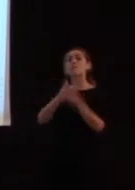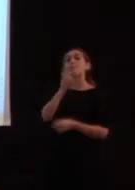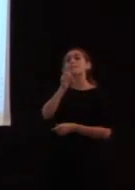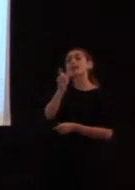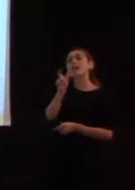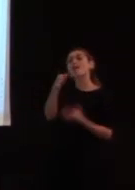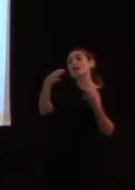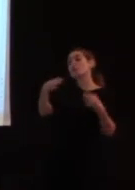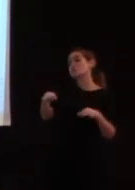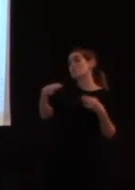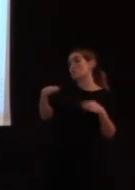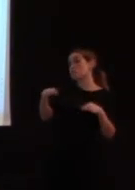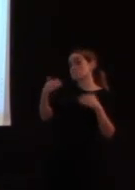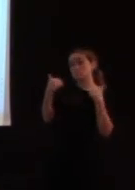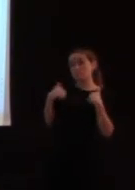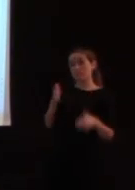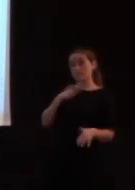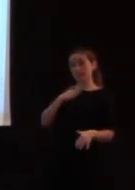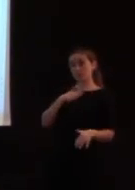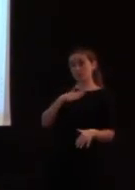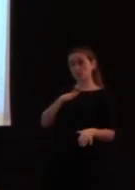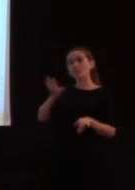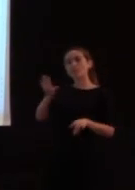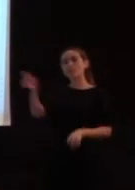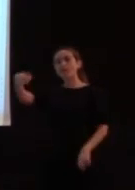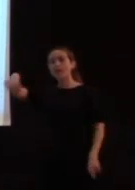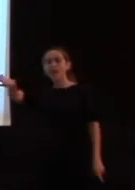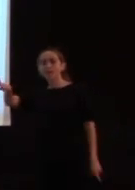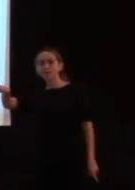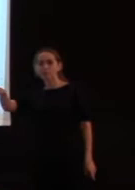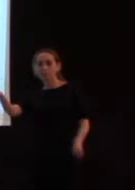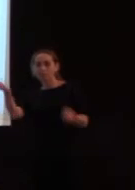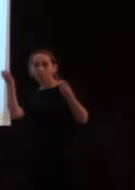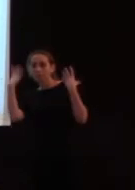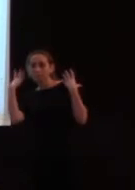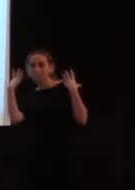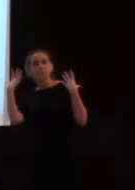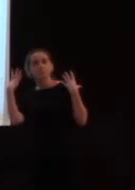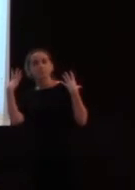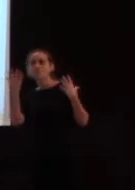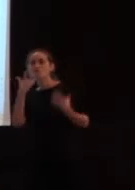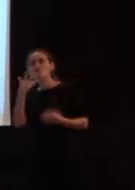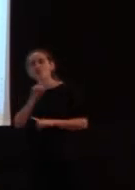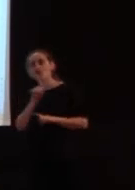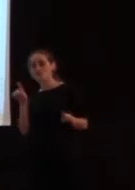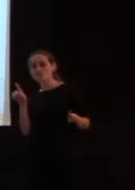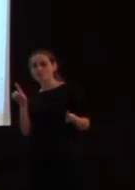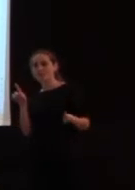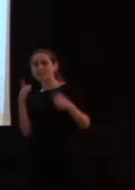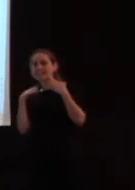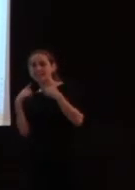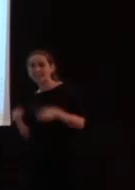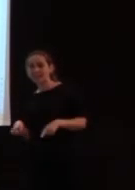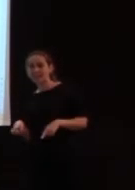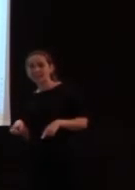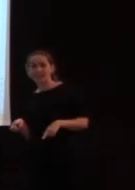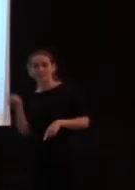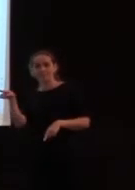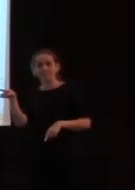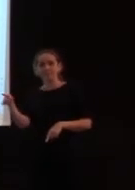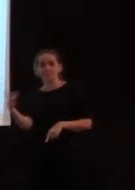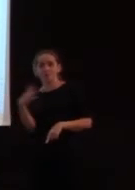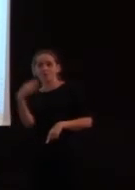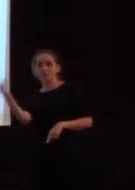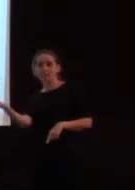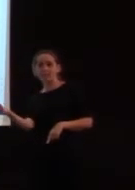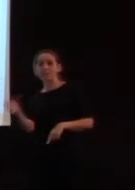que haya muchos alumnos que no acaben de entender el significado de determinadas palabras que deberían conocer, pero no las acaban de entender, porque